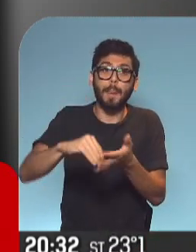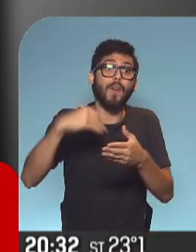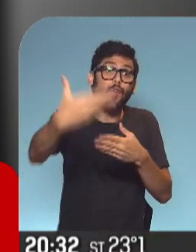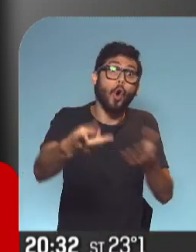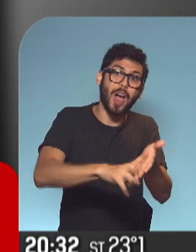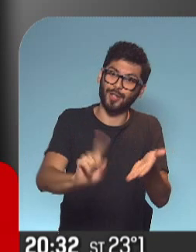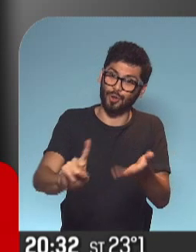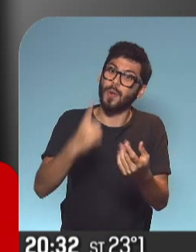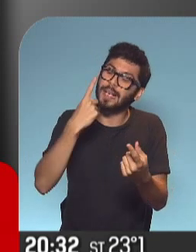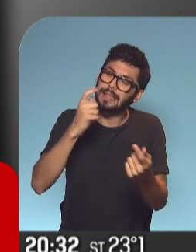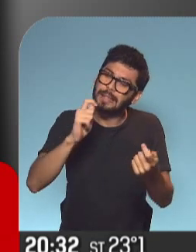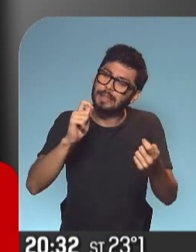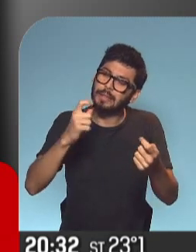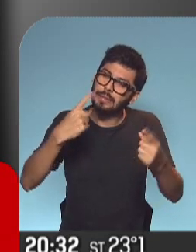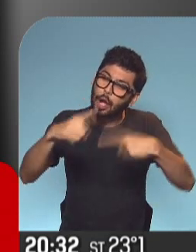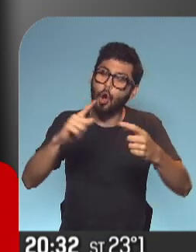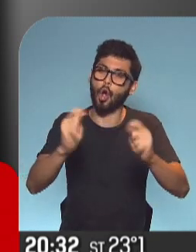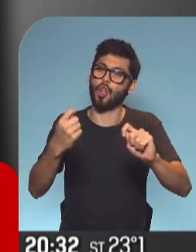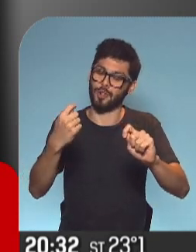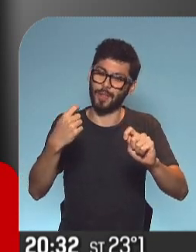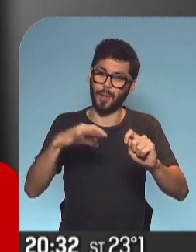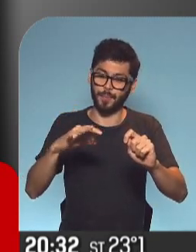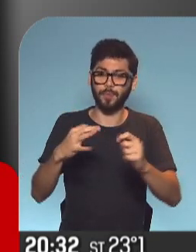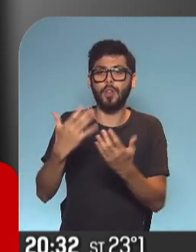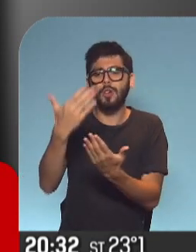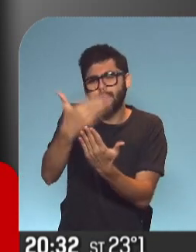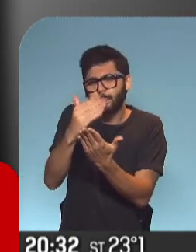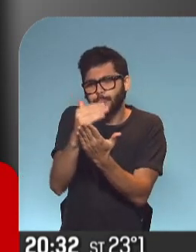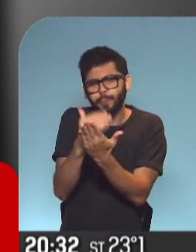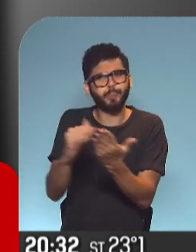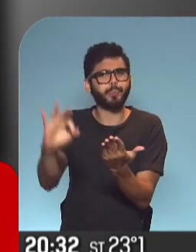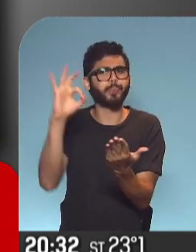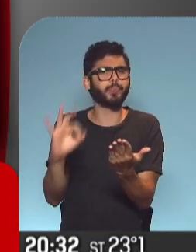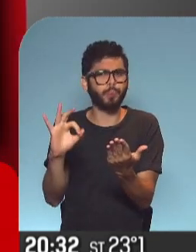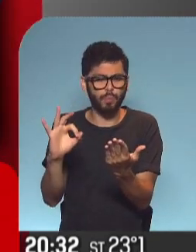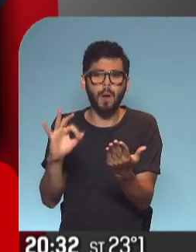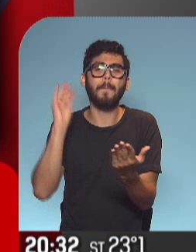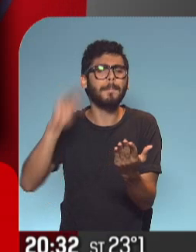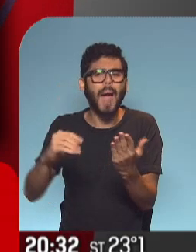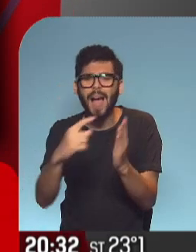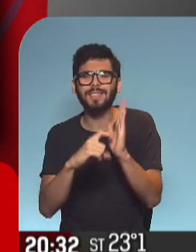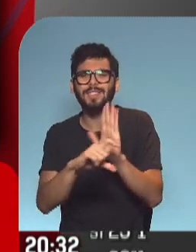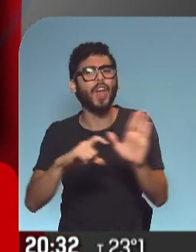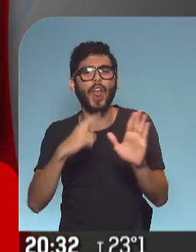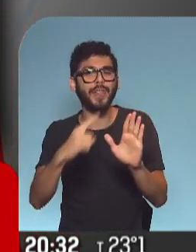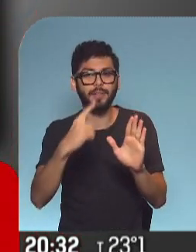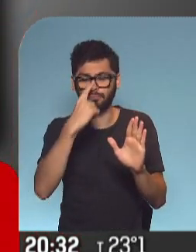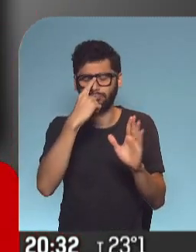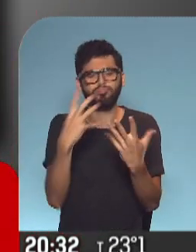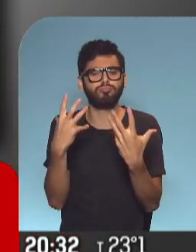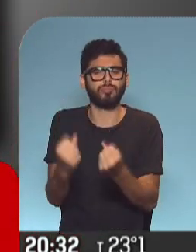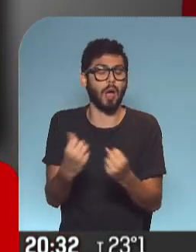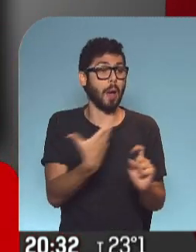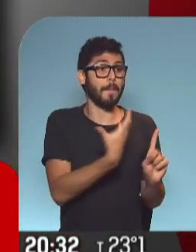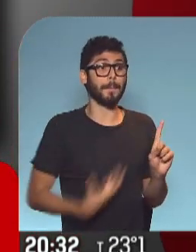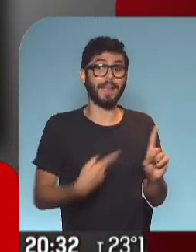el futuro el auditor explicó las notas ya enviadas con las solicitudes en ese sentido y por último se respaldó el accionar inmediato por parte de